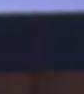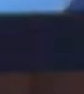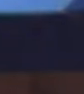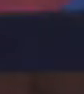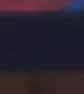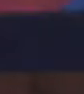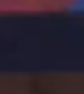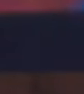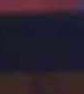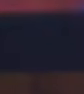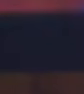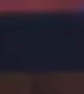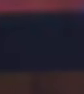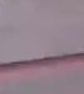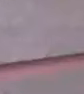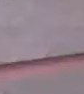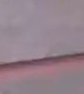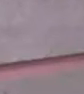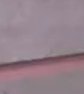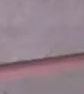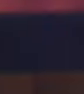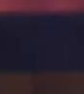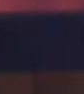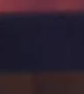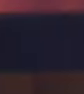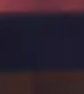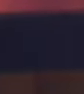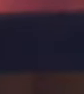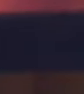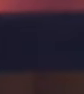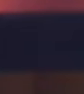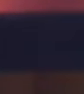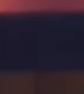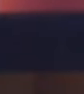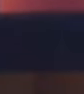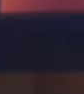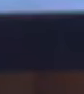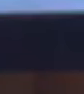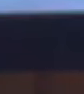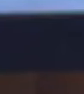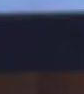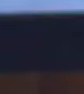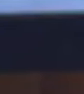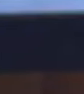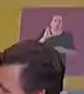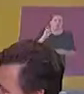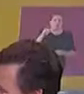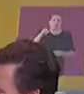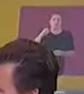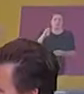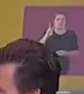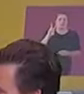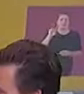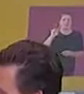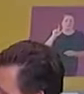gente van a ser preguntas videograbadas Cómo se van a elegir esas preguntas Cómo va a estar la moderación entonces me parece que si